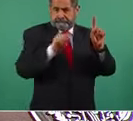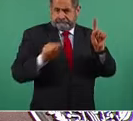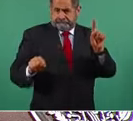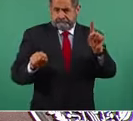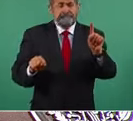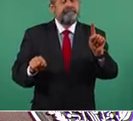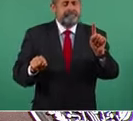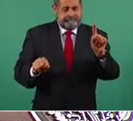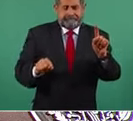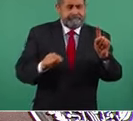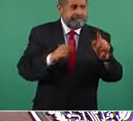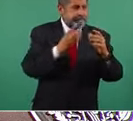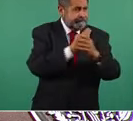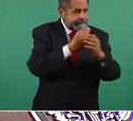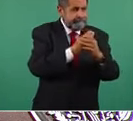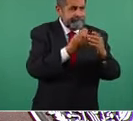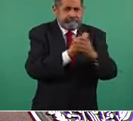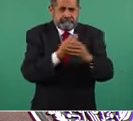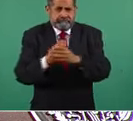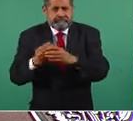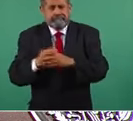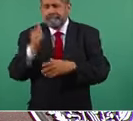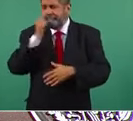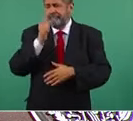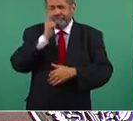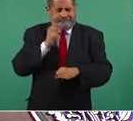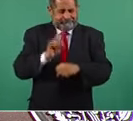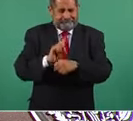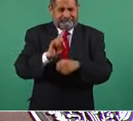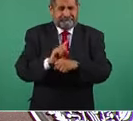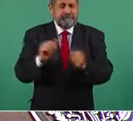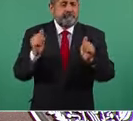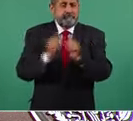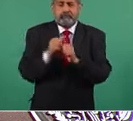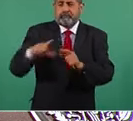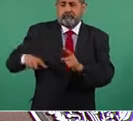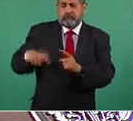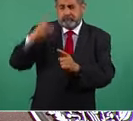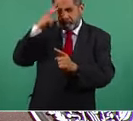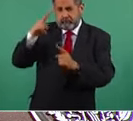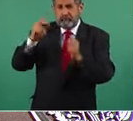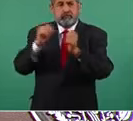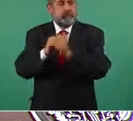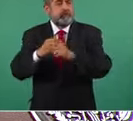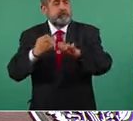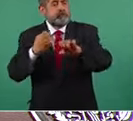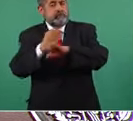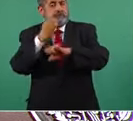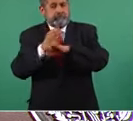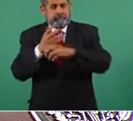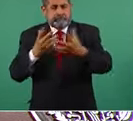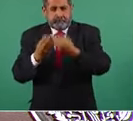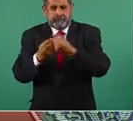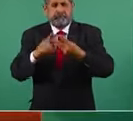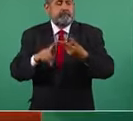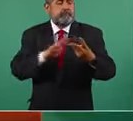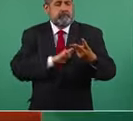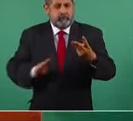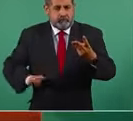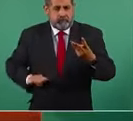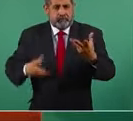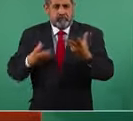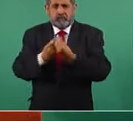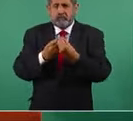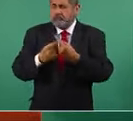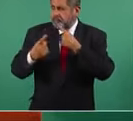de México con las autoridades de los estados y municipios en materia